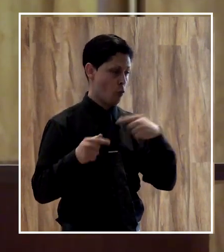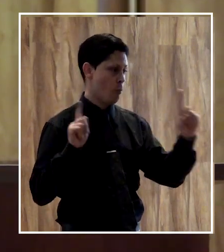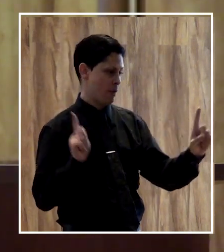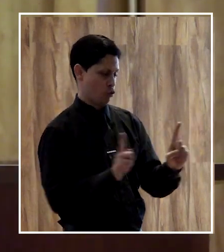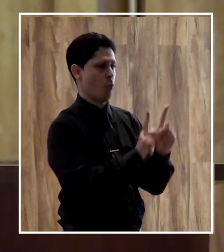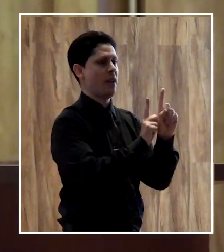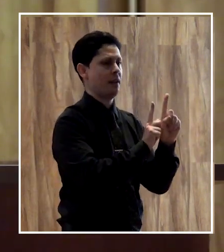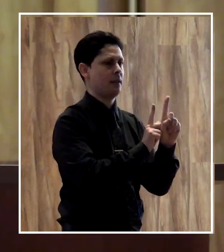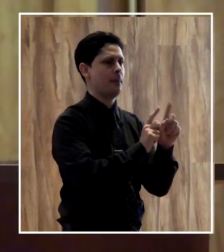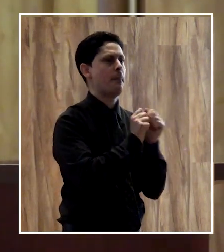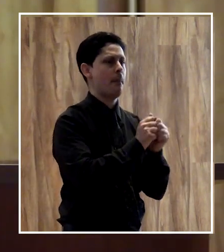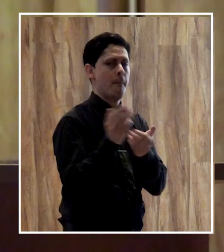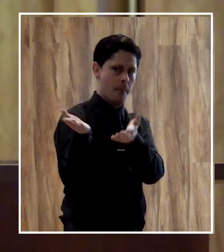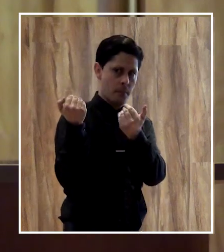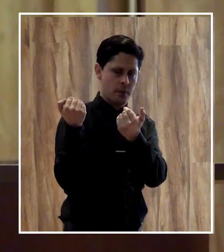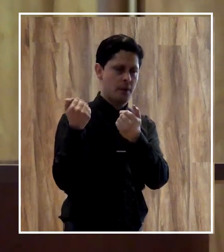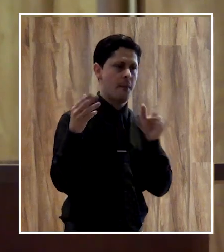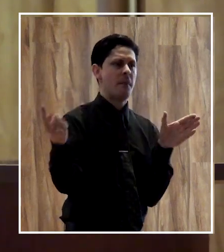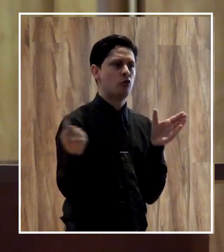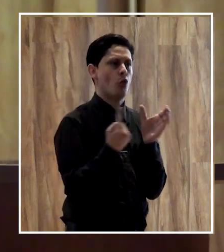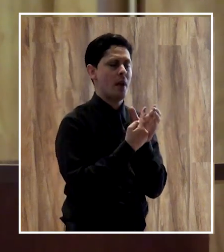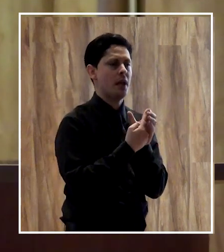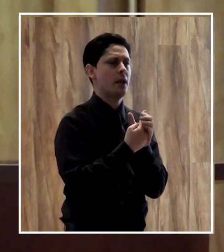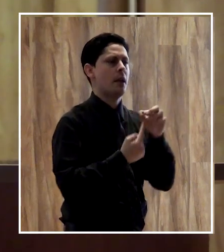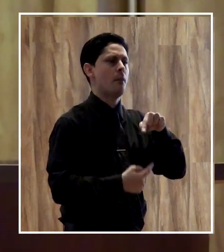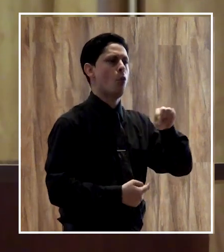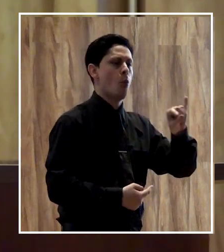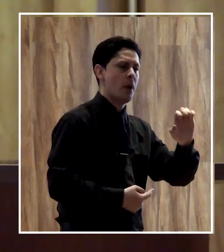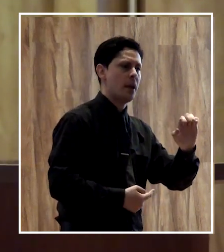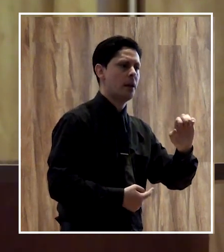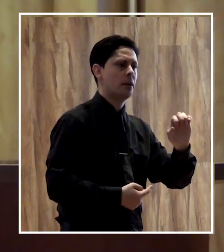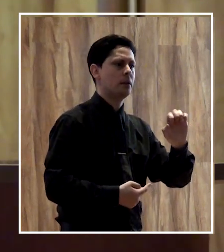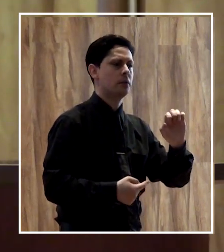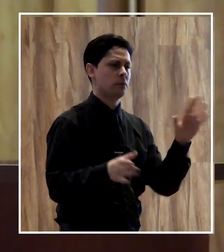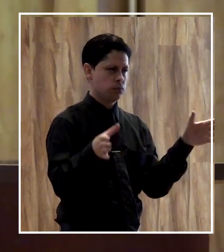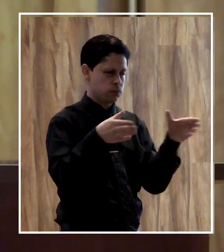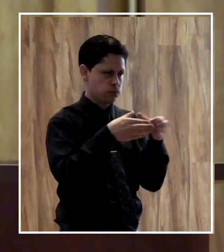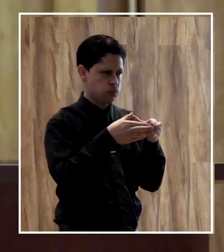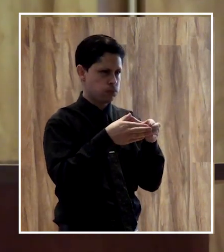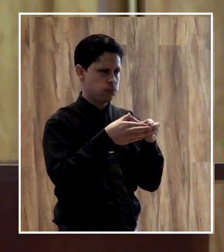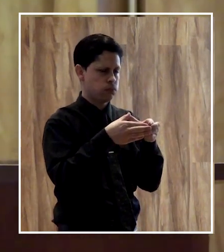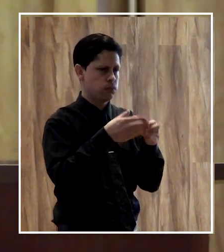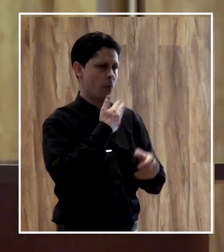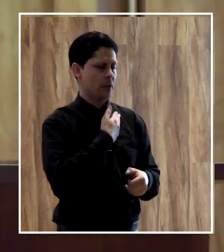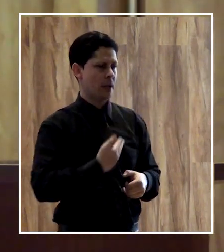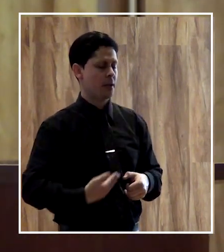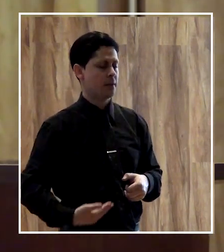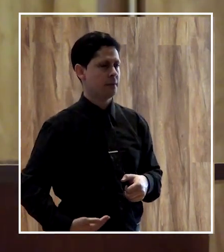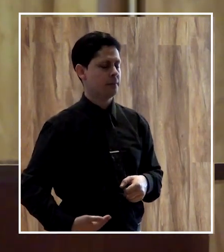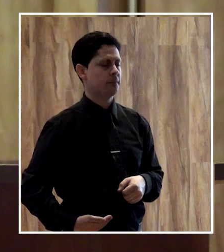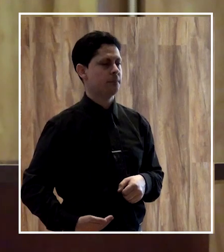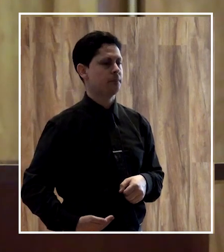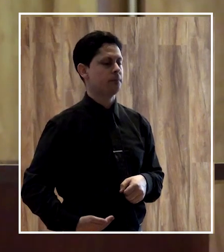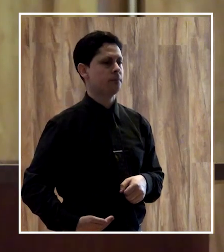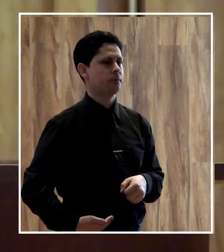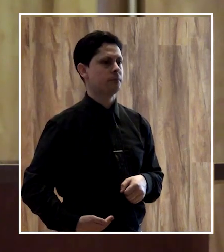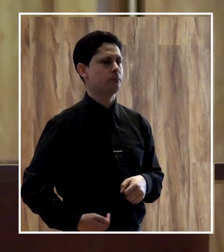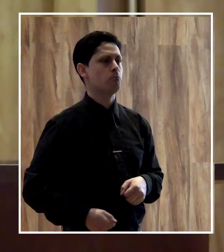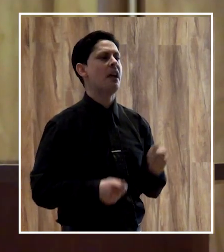de los colegas del PIE a esa organización no gubernamental que tanto ha significado